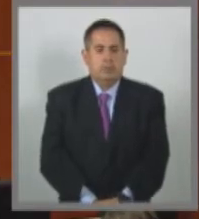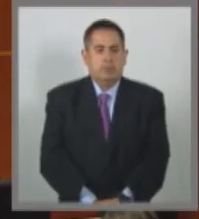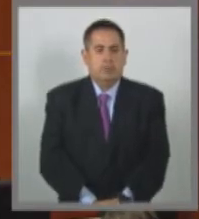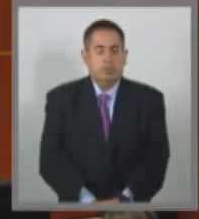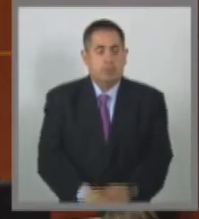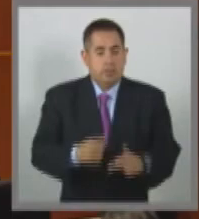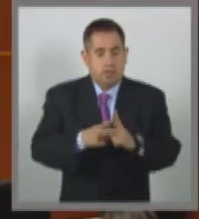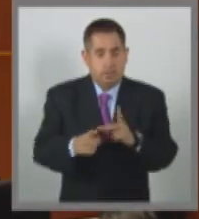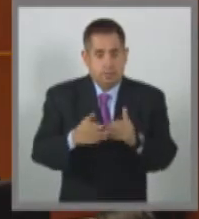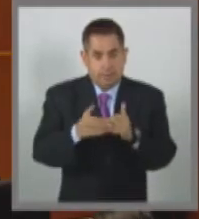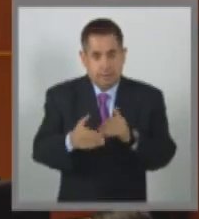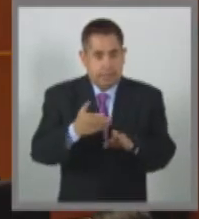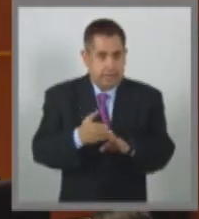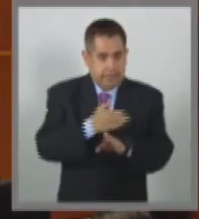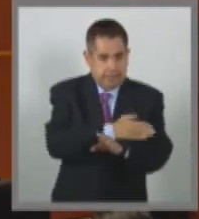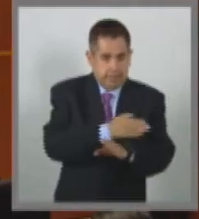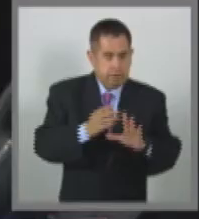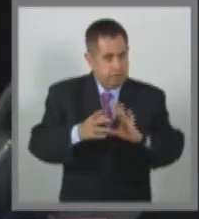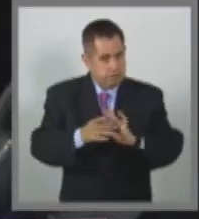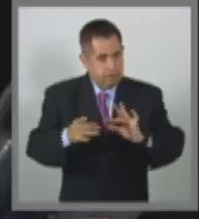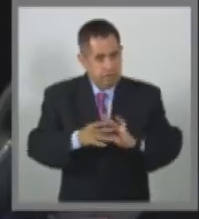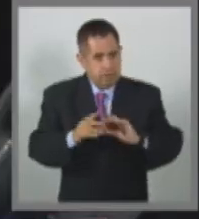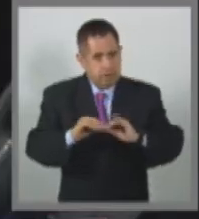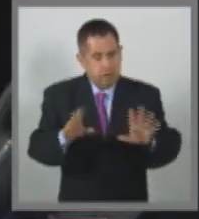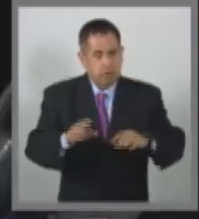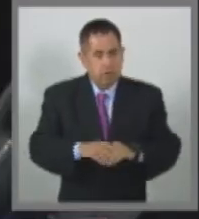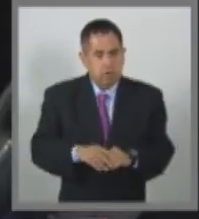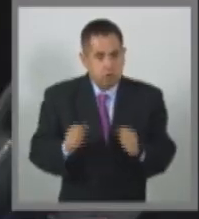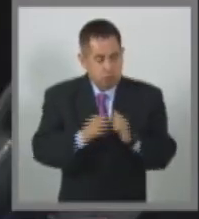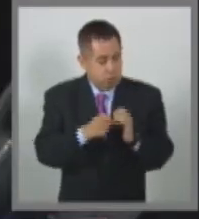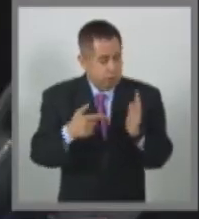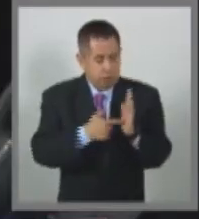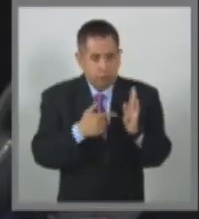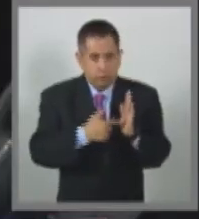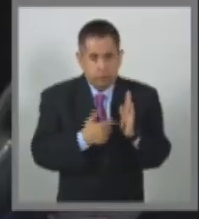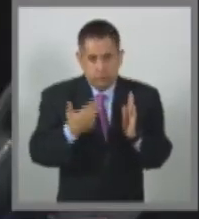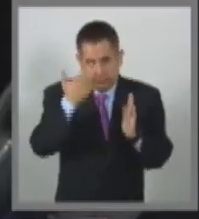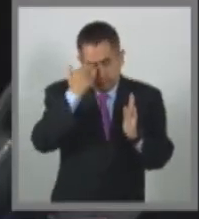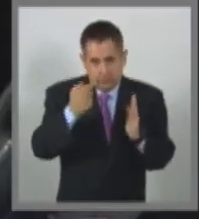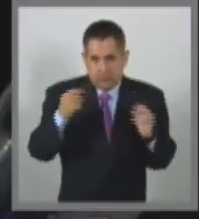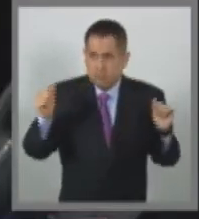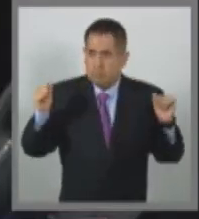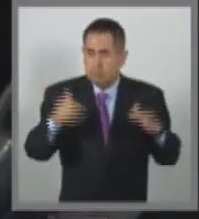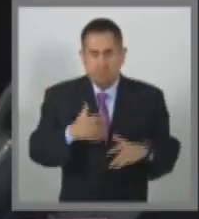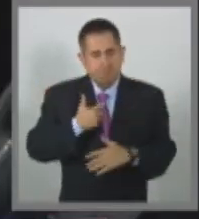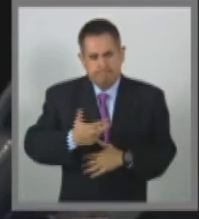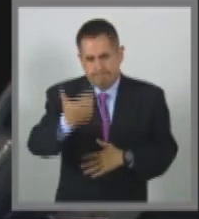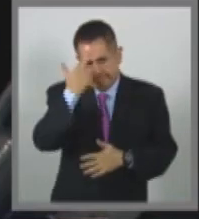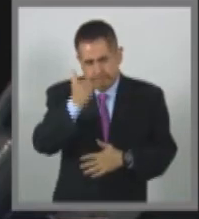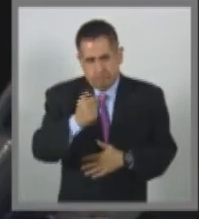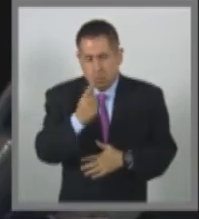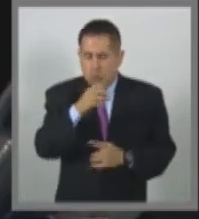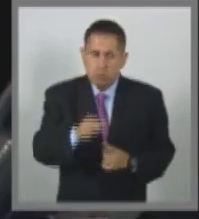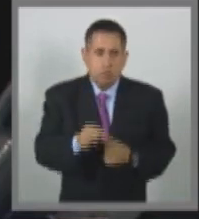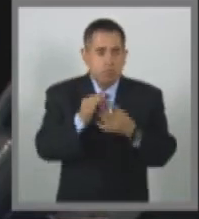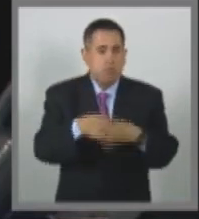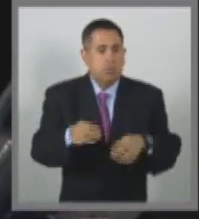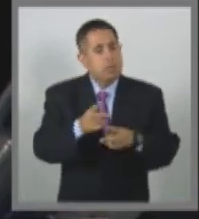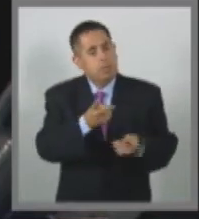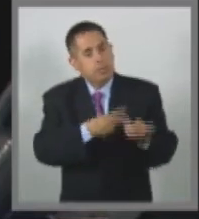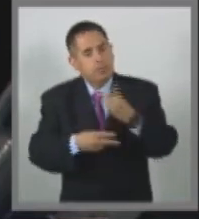Antes de iniciar la sesión, y con plena justificación por el motivo que nos convoca, quiero destacar la